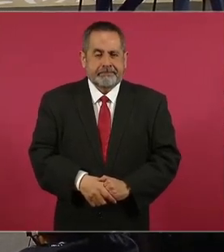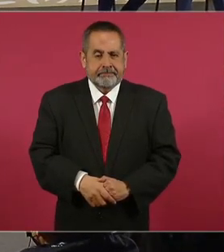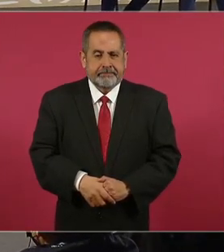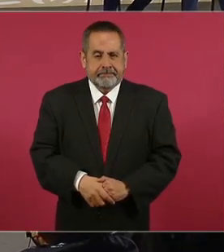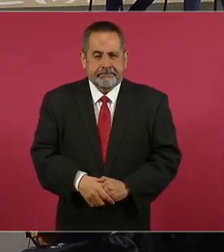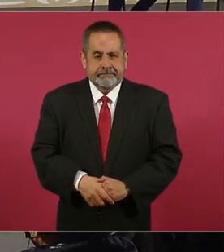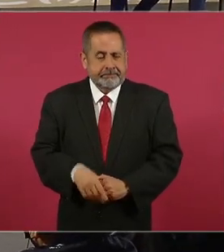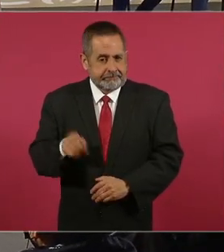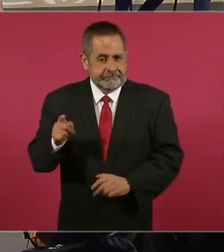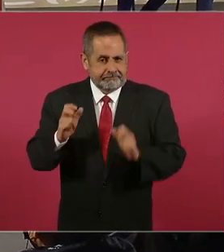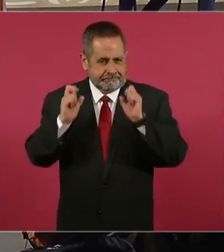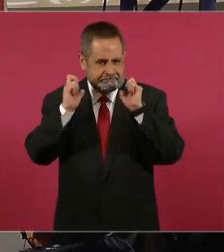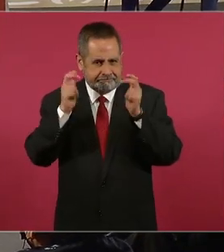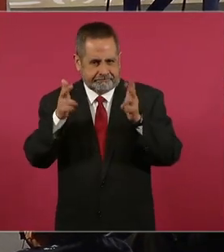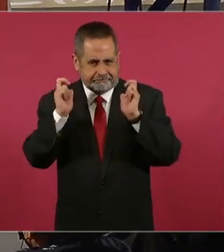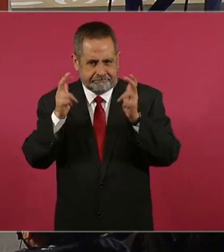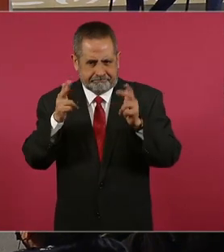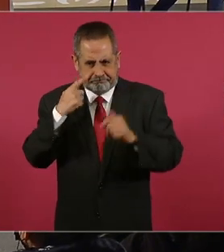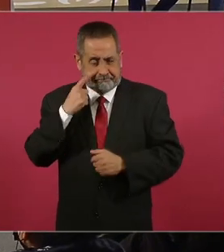Aquí está Chiapas.